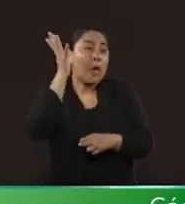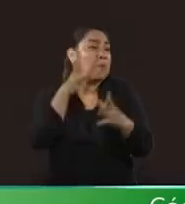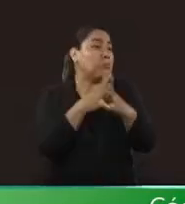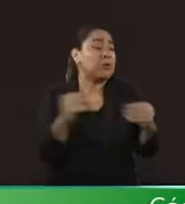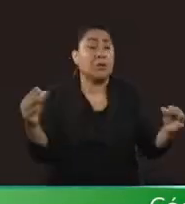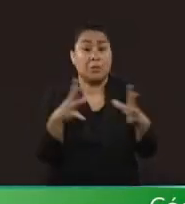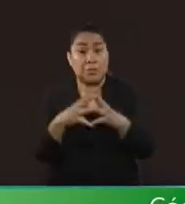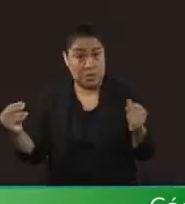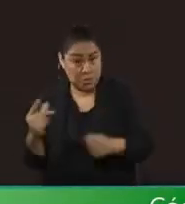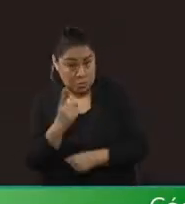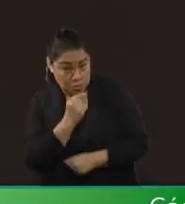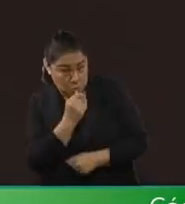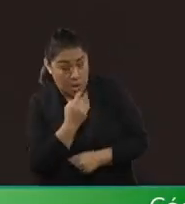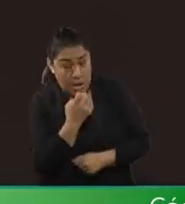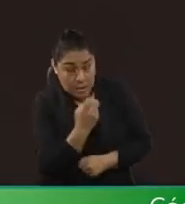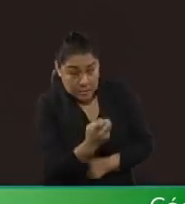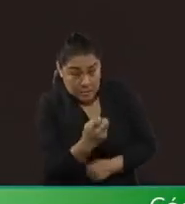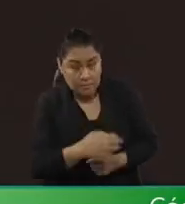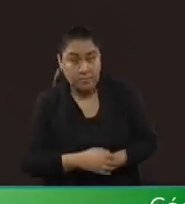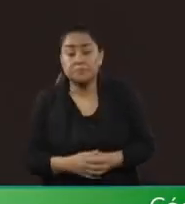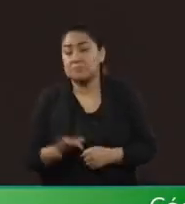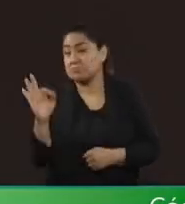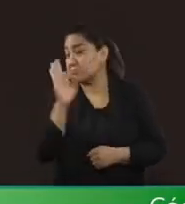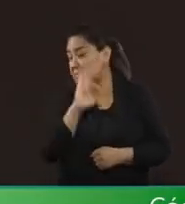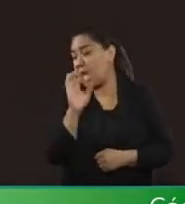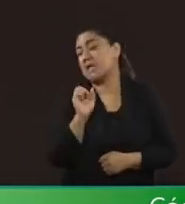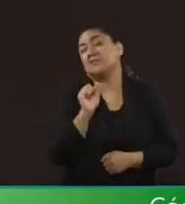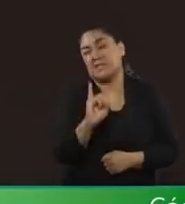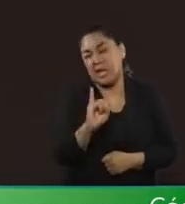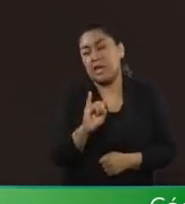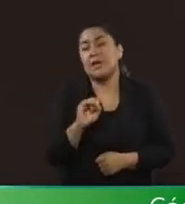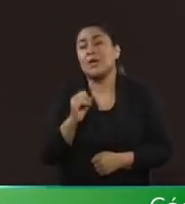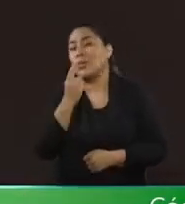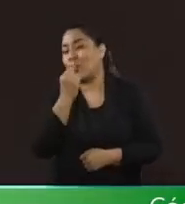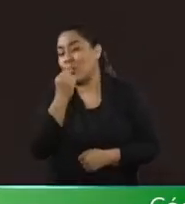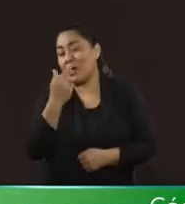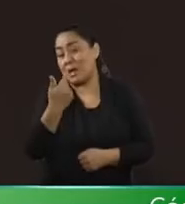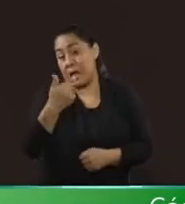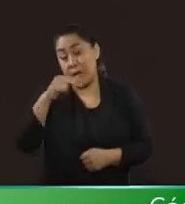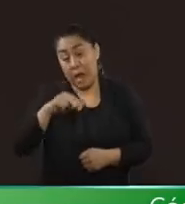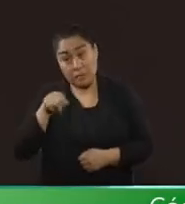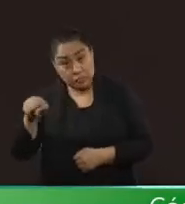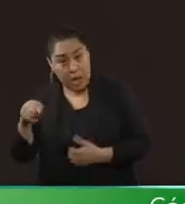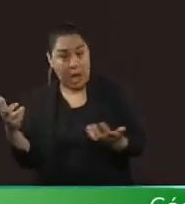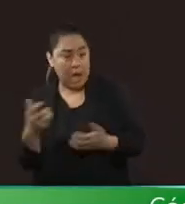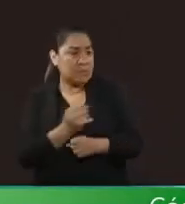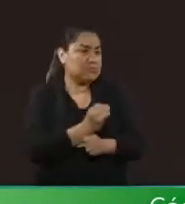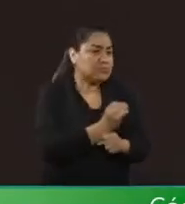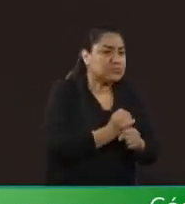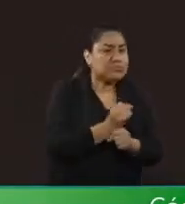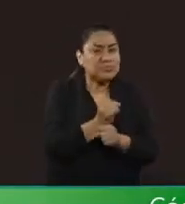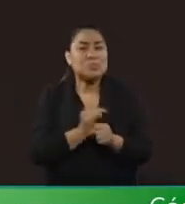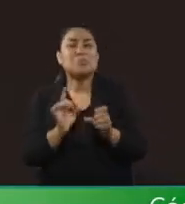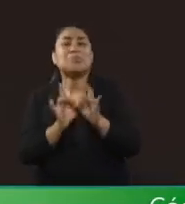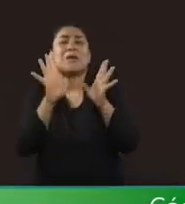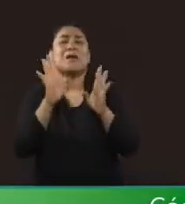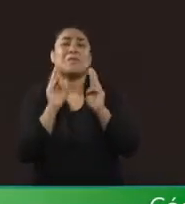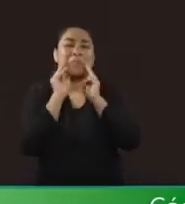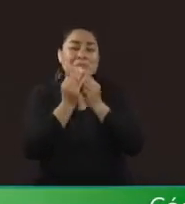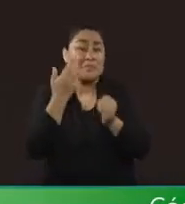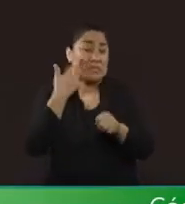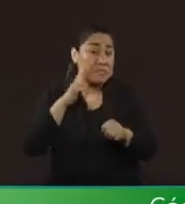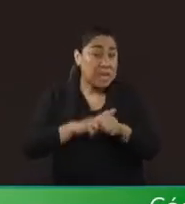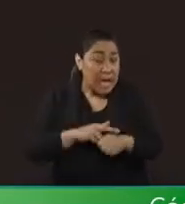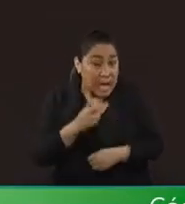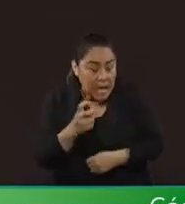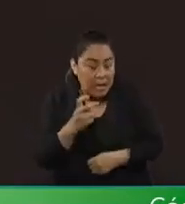de extinguir? El permitir que la Guardia Nacional investigue delitos es el componente